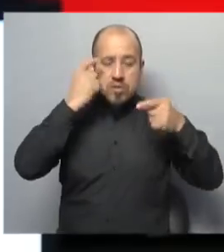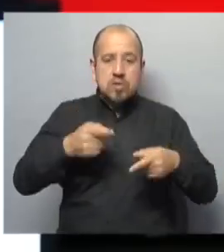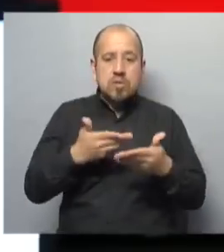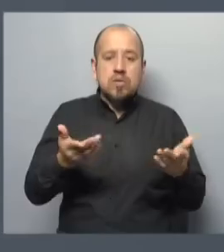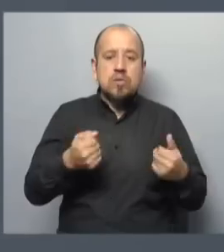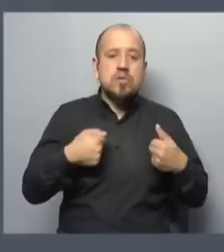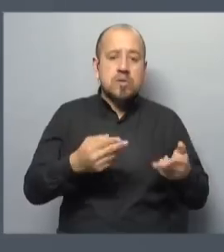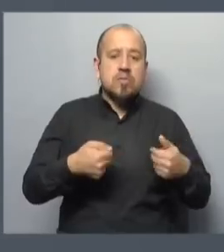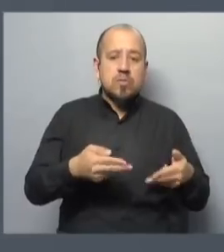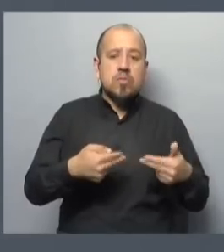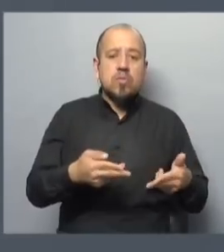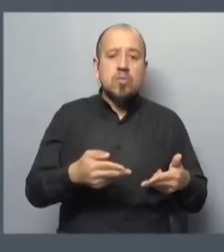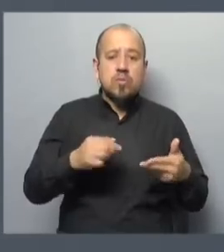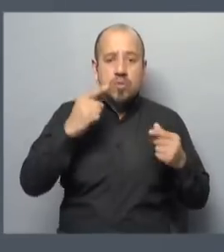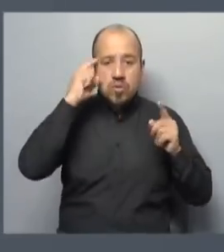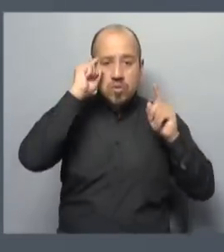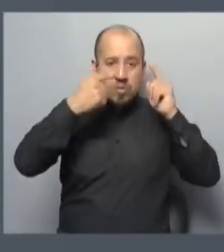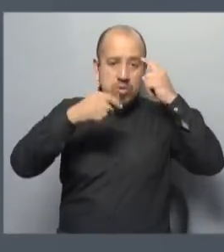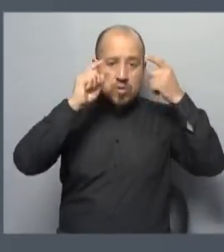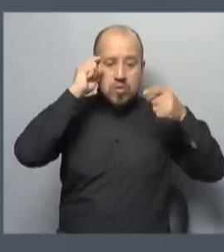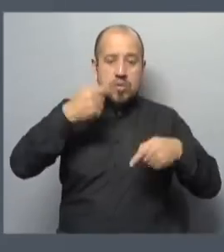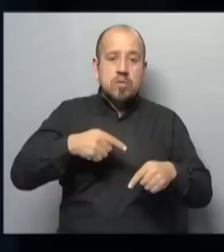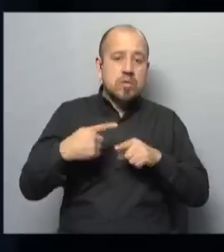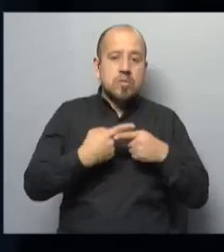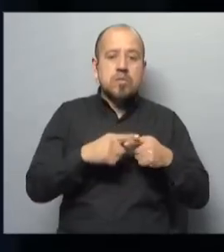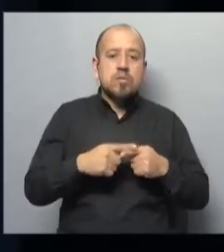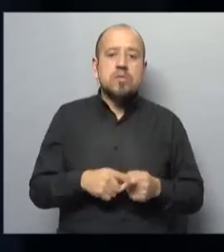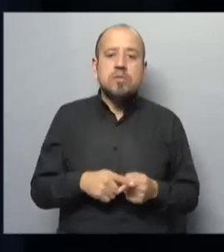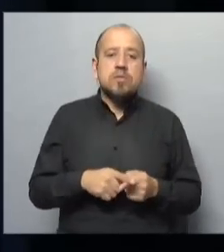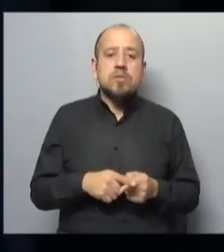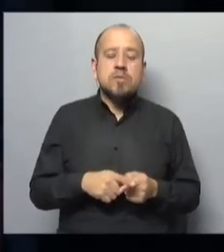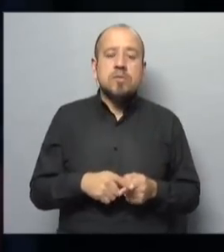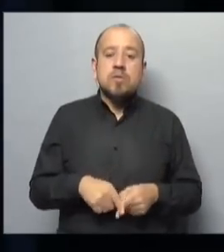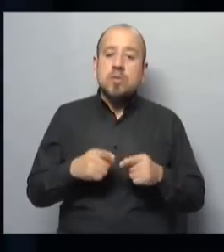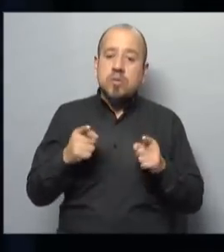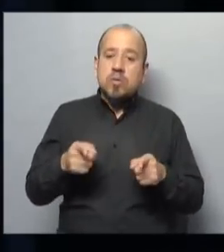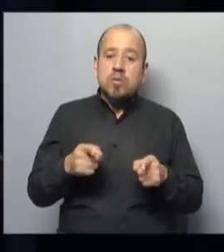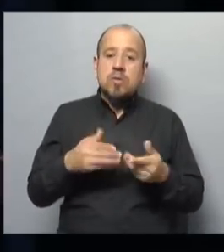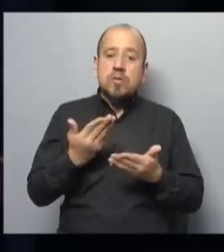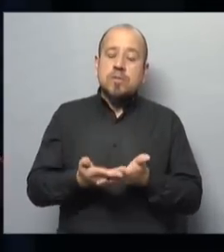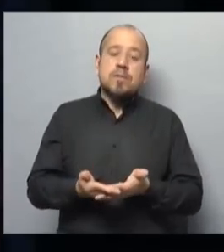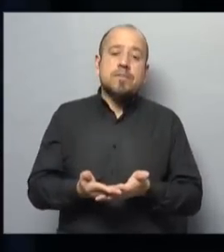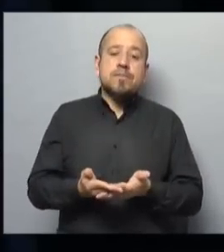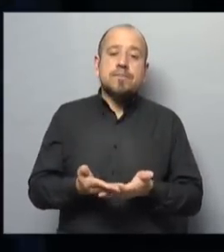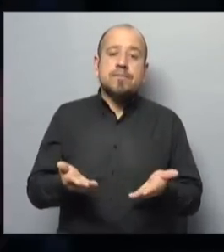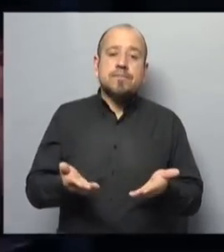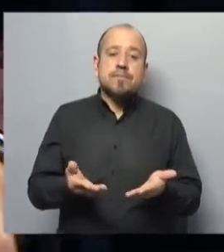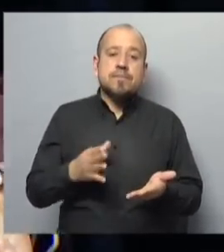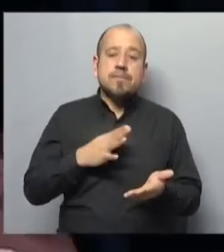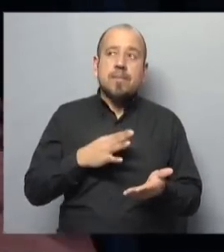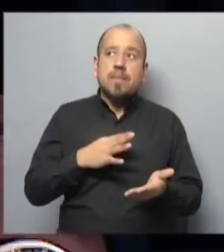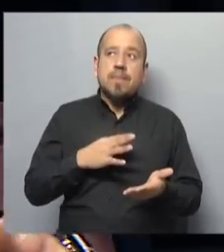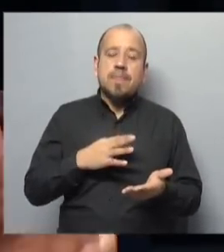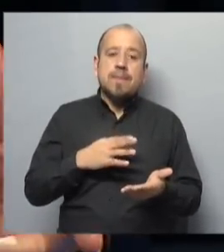fútbol en sí para enriquecer la discusión hay un tema que es muy interesante que ustedes lo están planteando acá y que te encantaría para otros